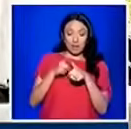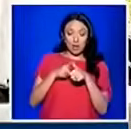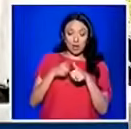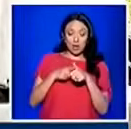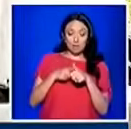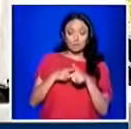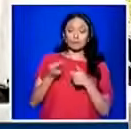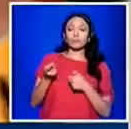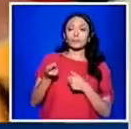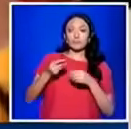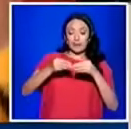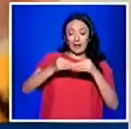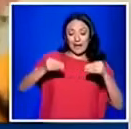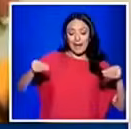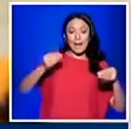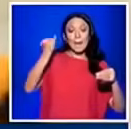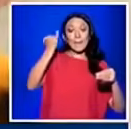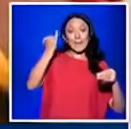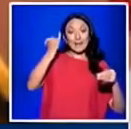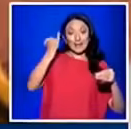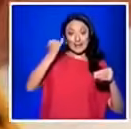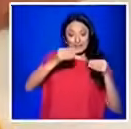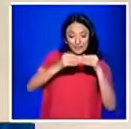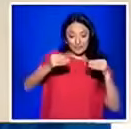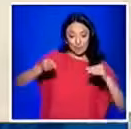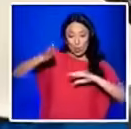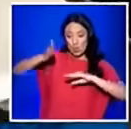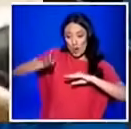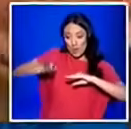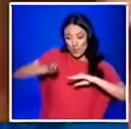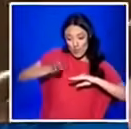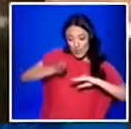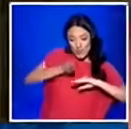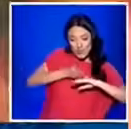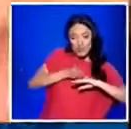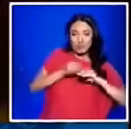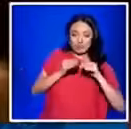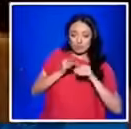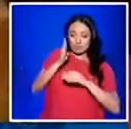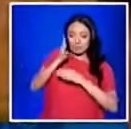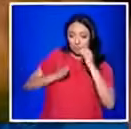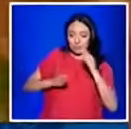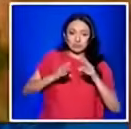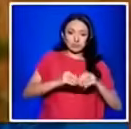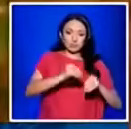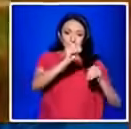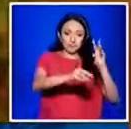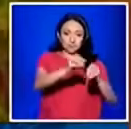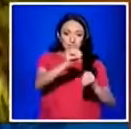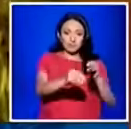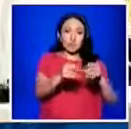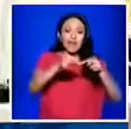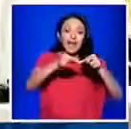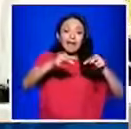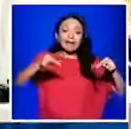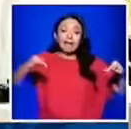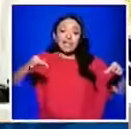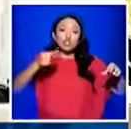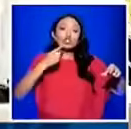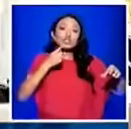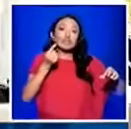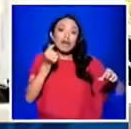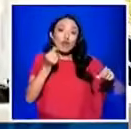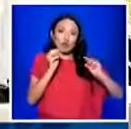que es lo que vamos a poner para que dé el sabor a nuestra olla. Perfecto. La parte del tallo es lo que más sabor le da en la olla,